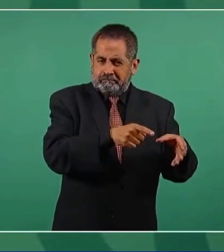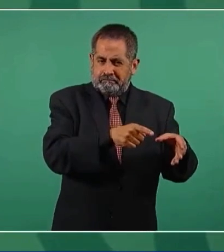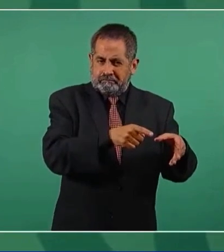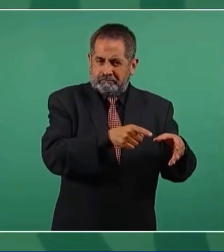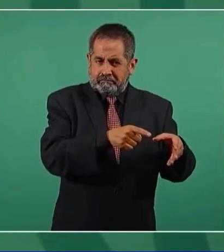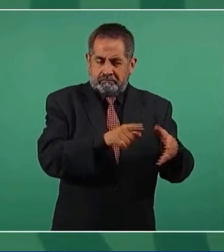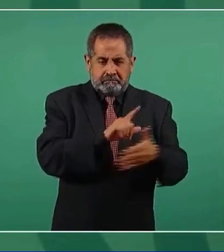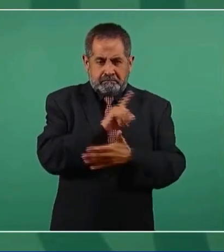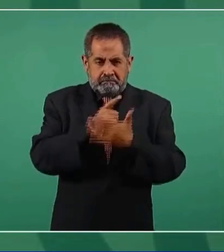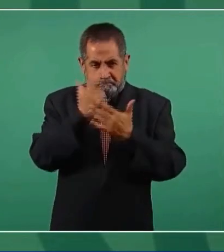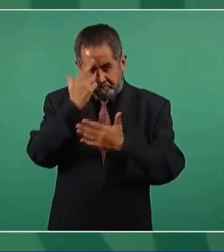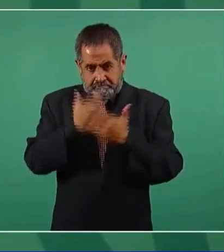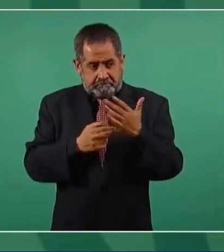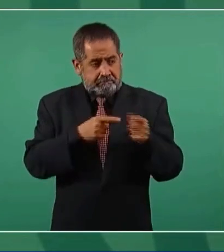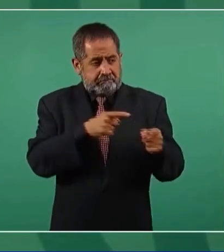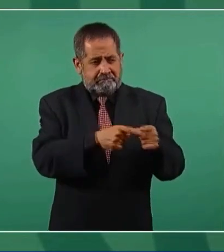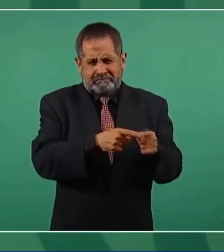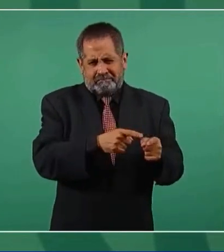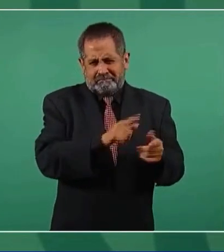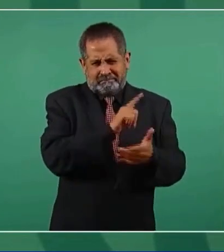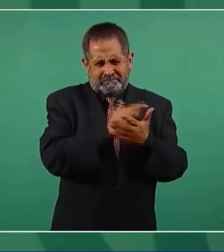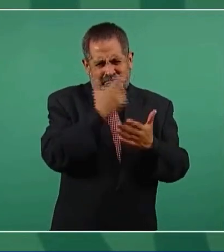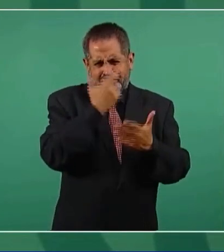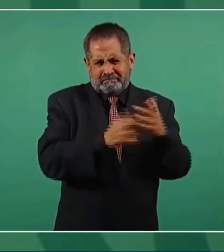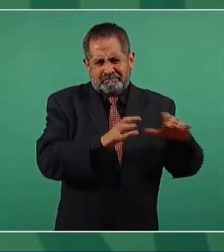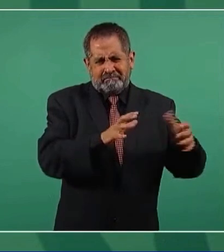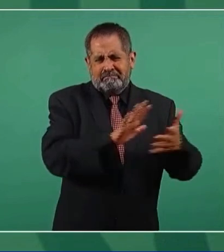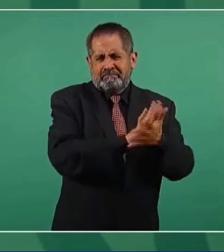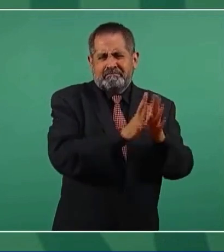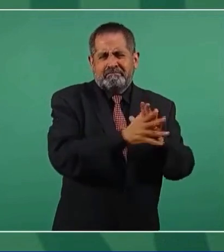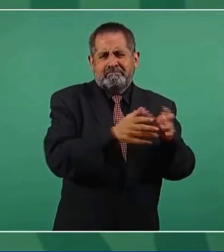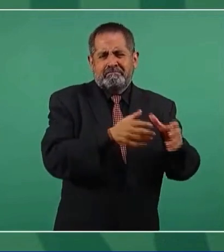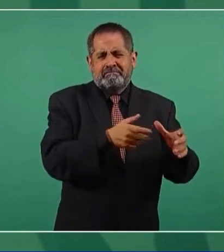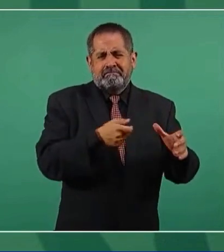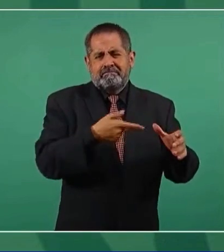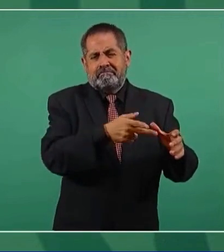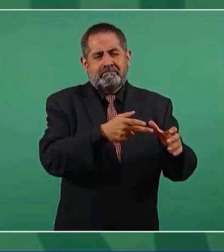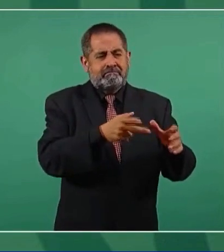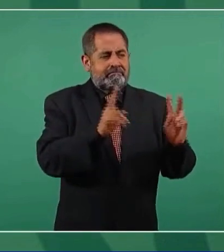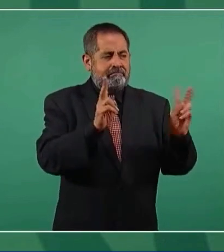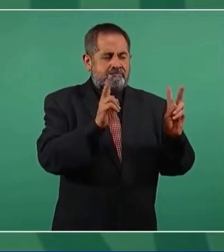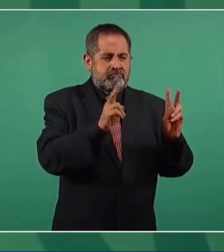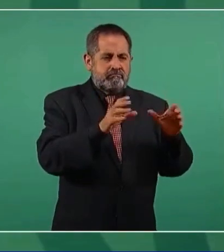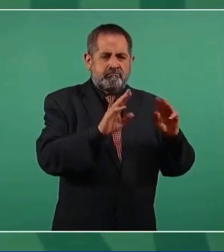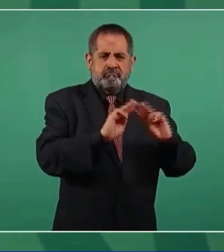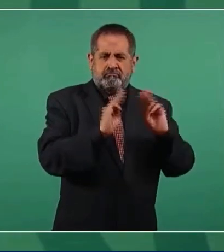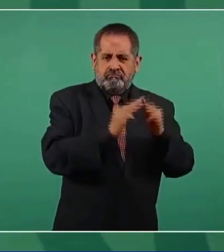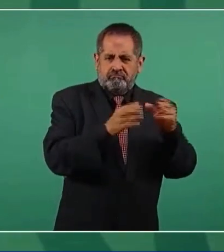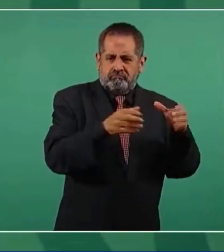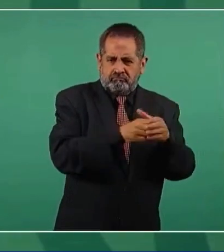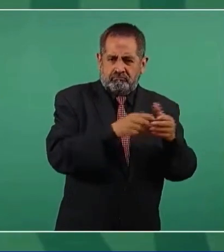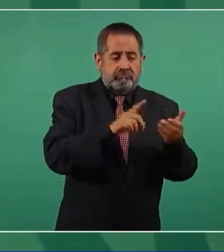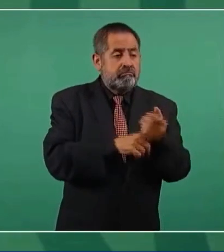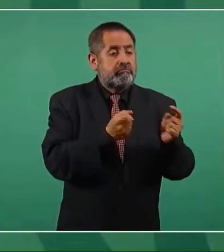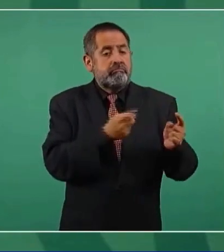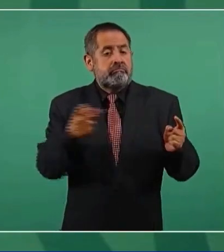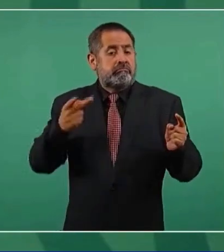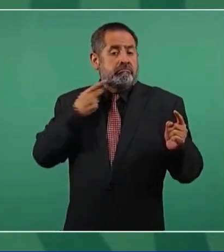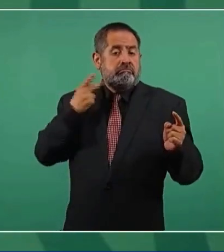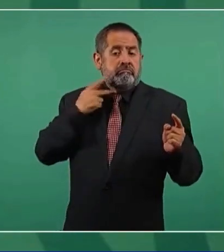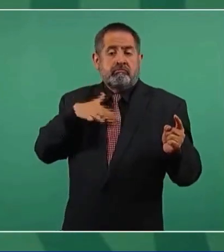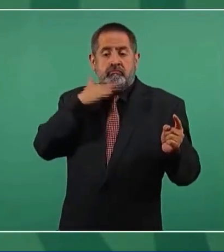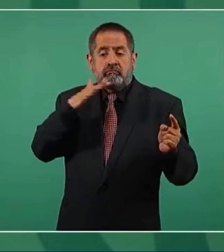actividades ilícitas, delincuencia llamada organizada y delincuencia de cuello blanco.